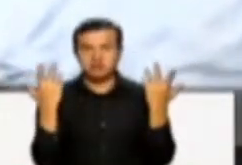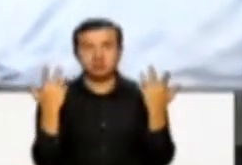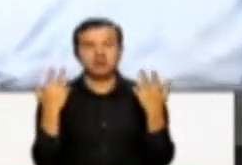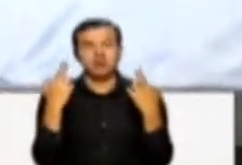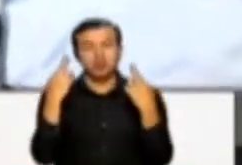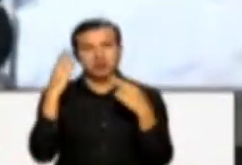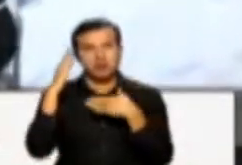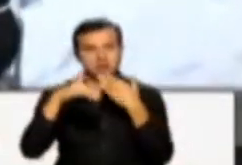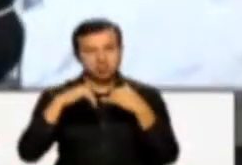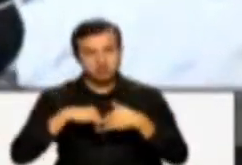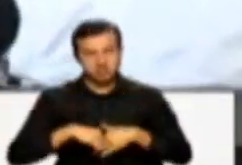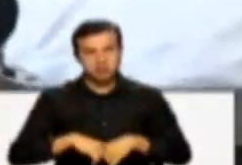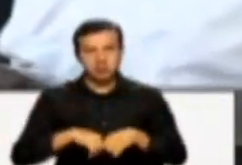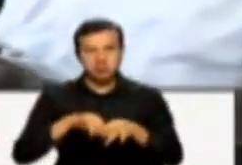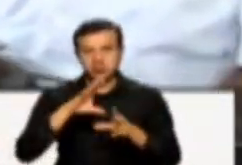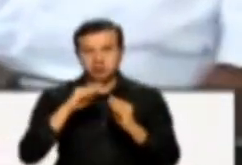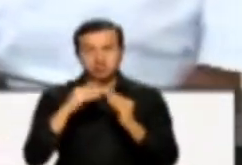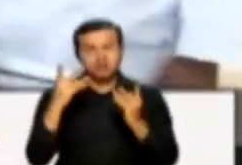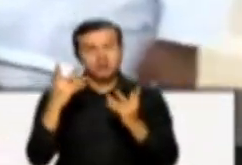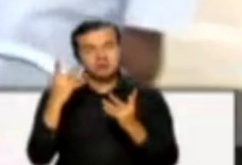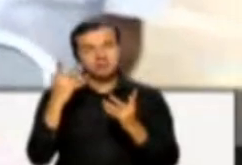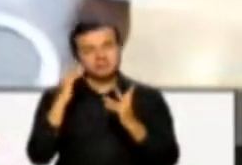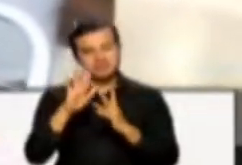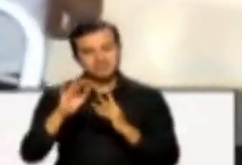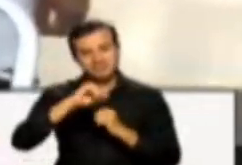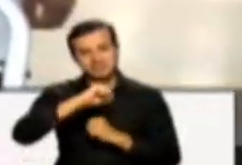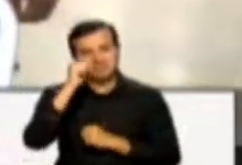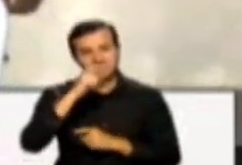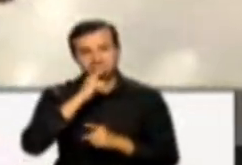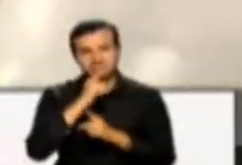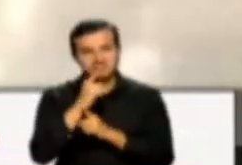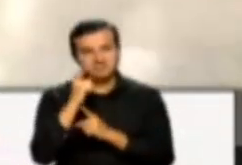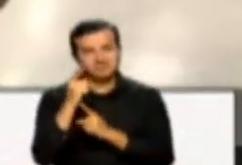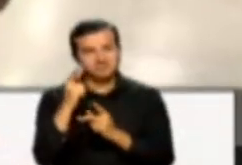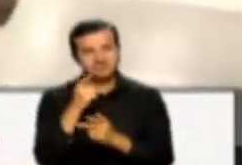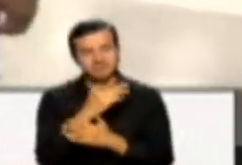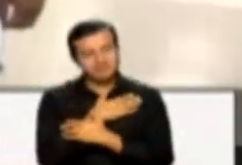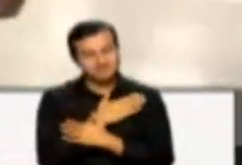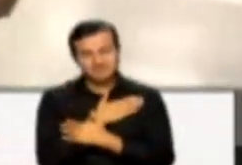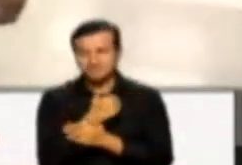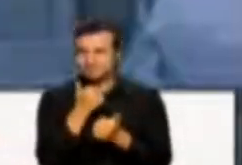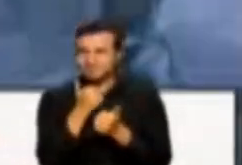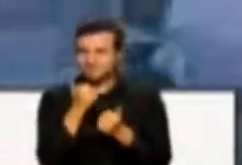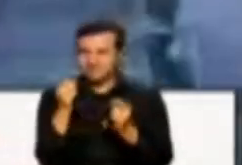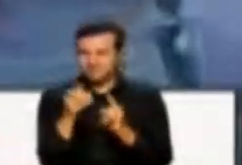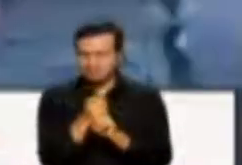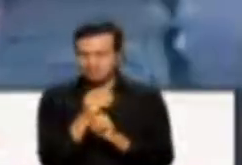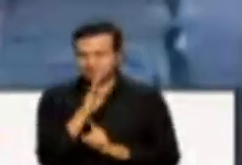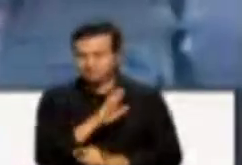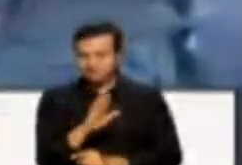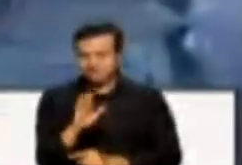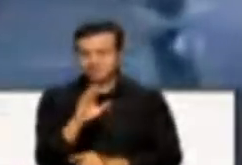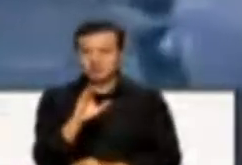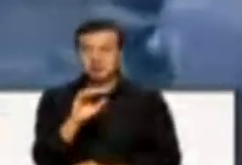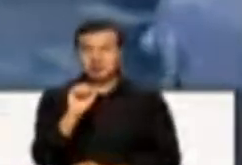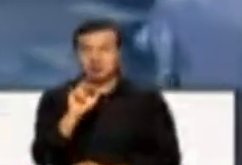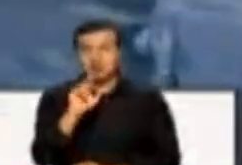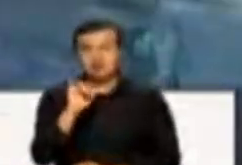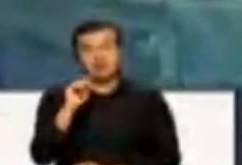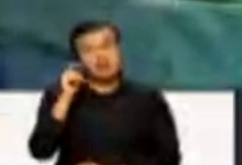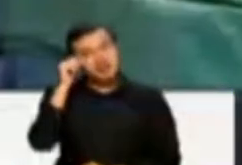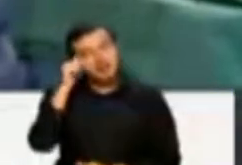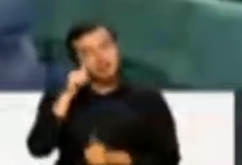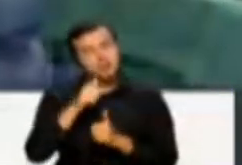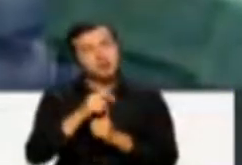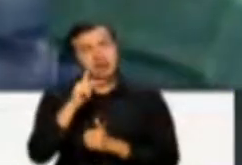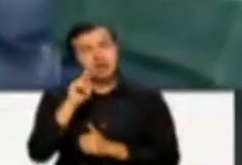futuro tengamos los festejos por felicidad karina cuenta todo lo que tuvo que padecer